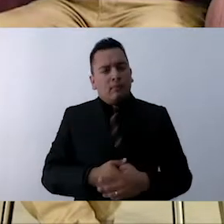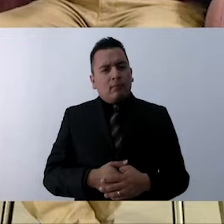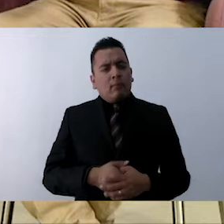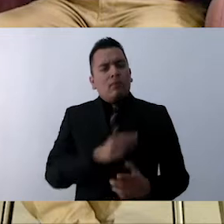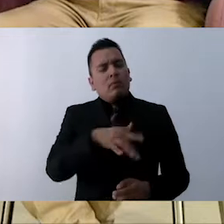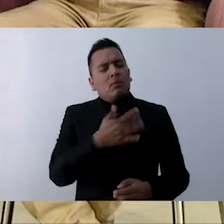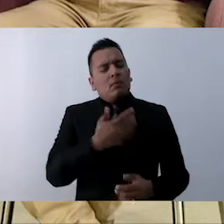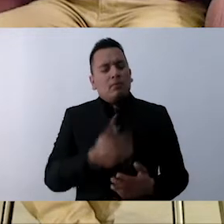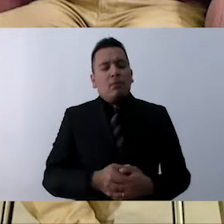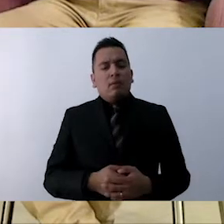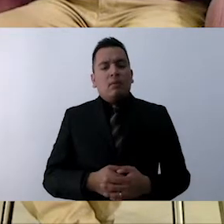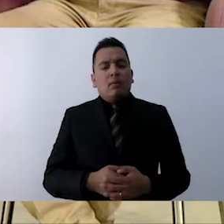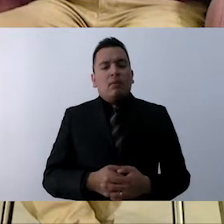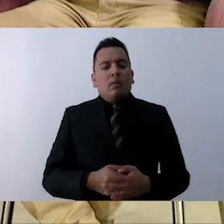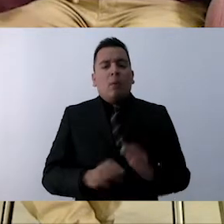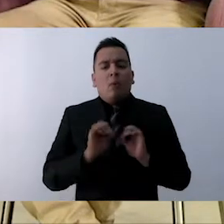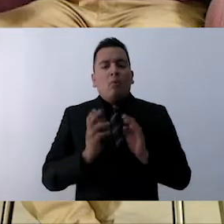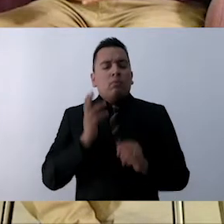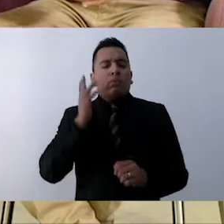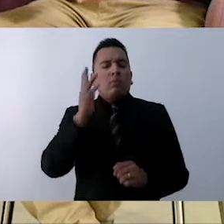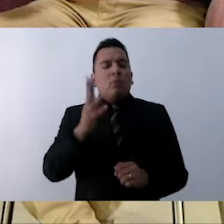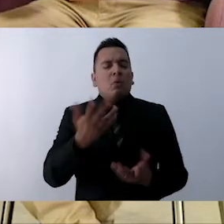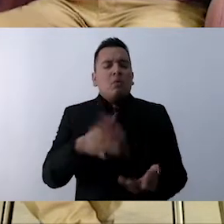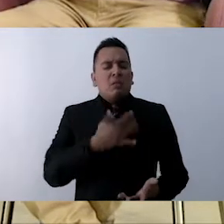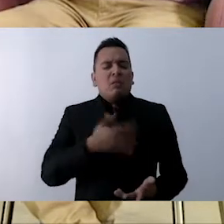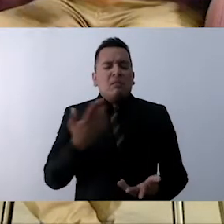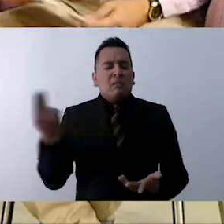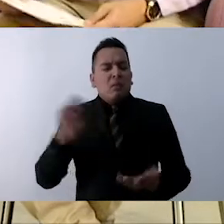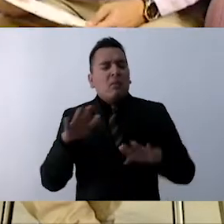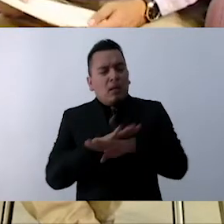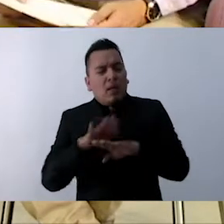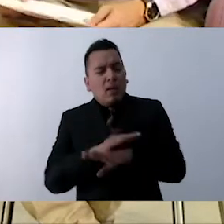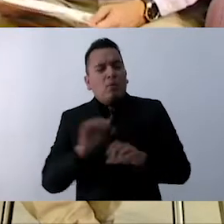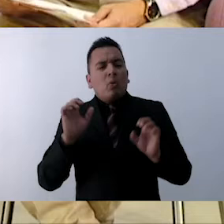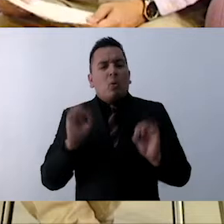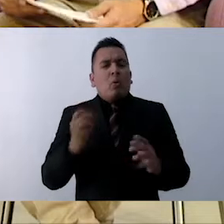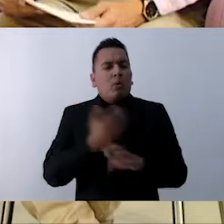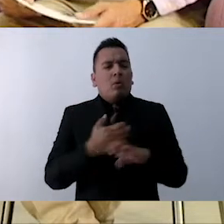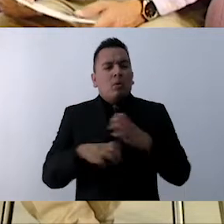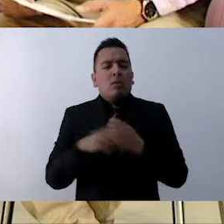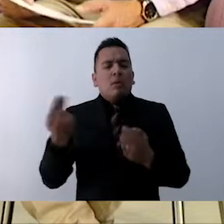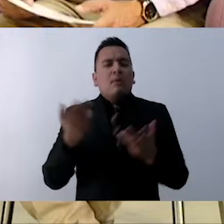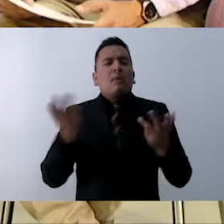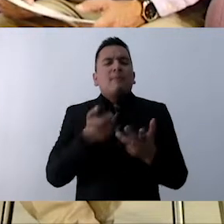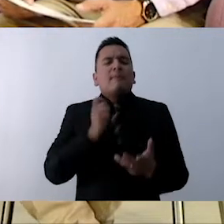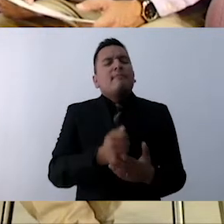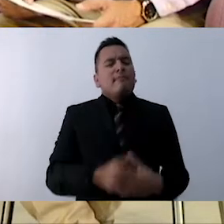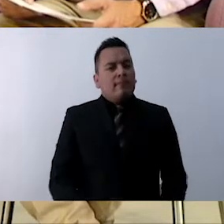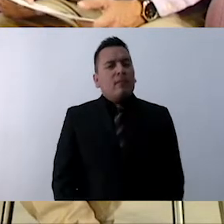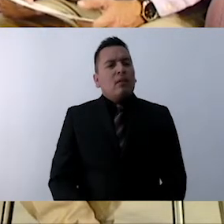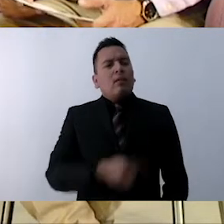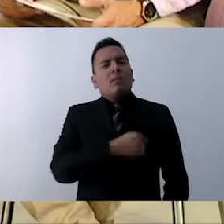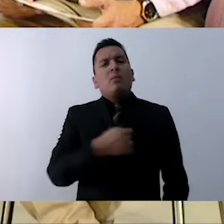trabajo realizado, lo que está ahorita presente y lo que viene a futuro? ¿Hacia dónde deben transitar los